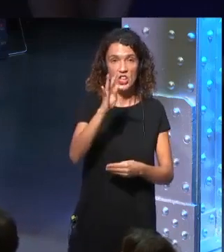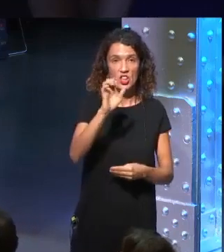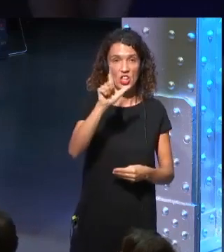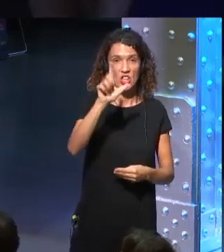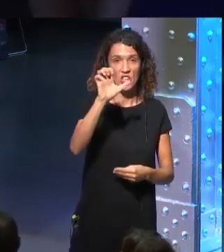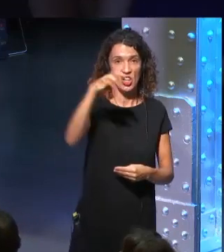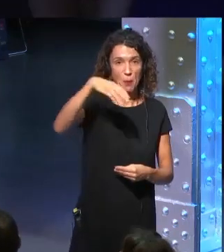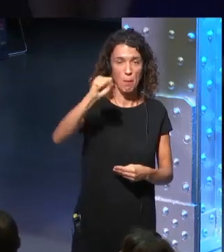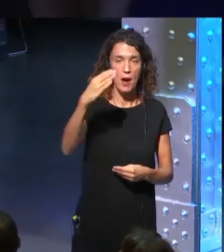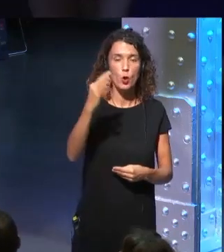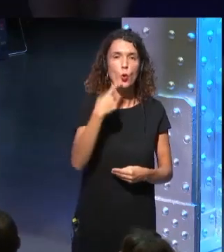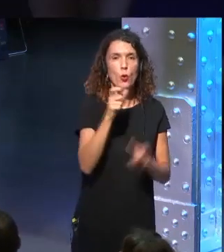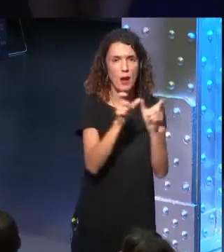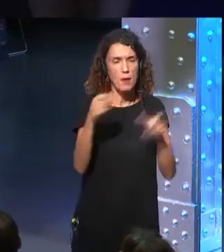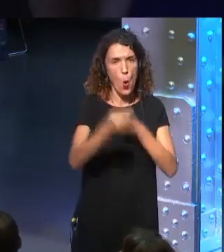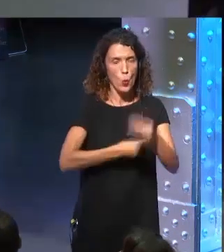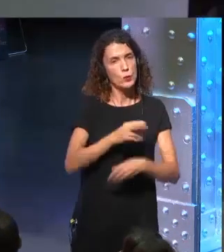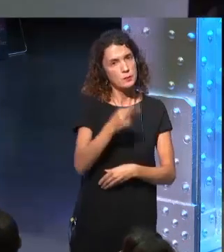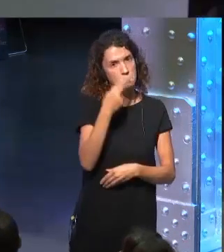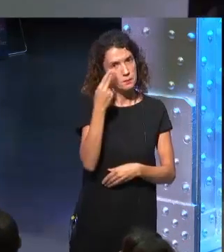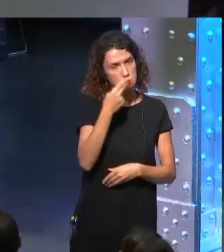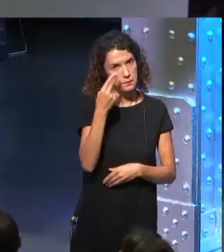bastante interesantes.